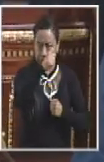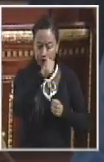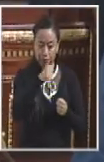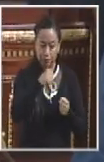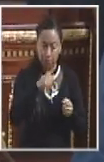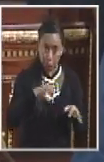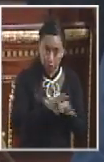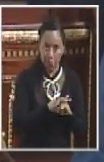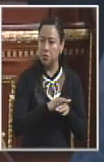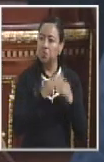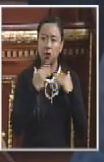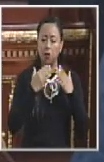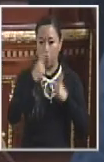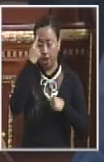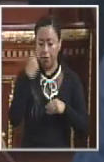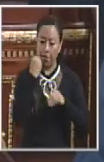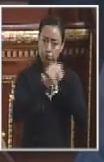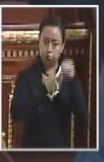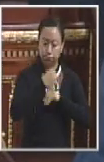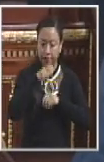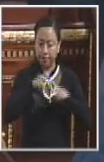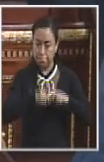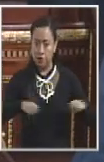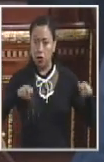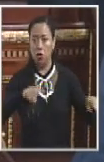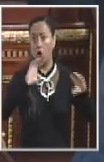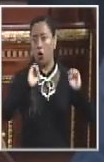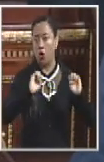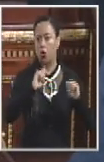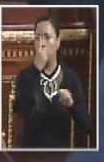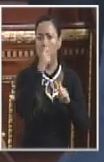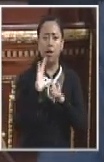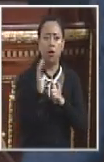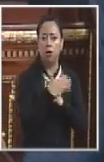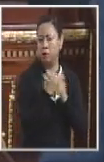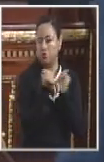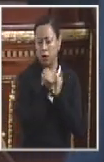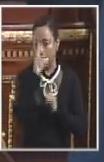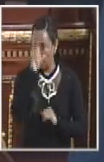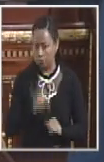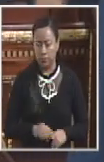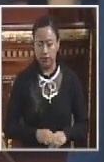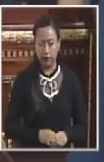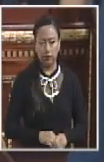discutida en este pleno, ni mucho menos en una comisión.